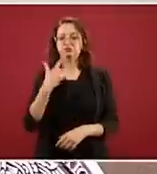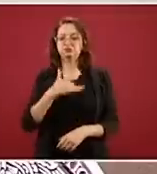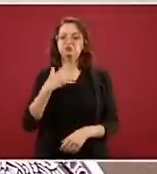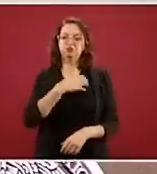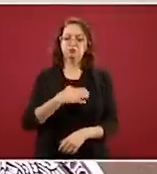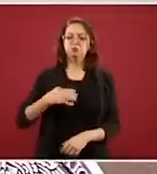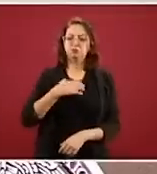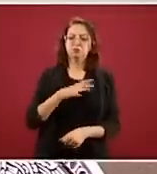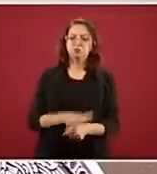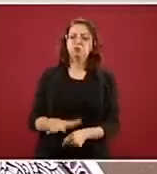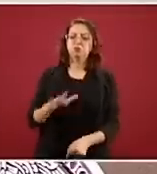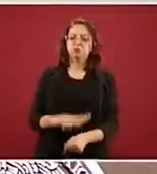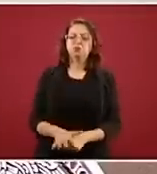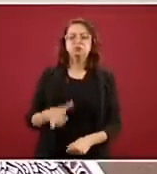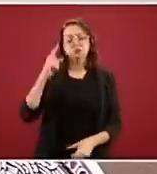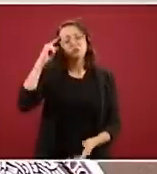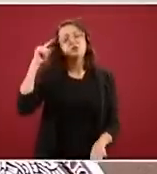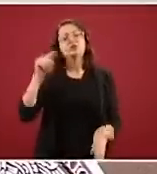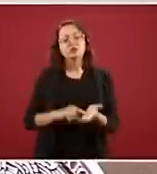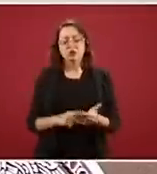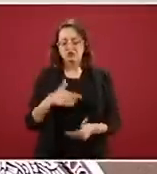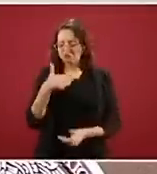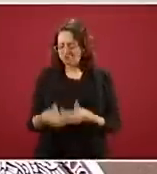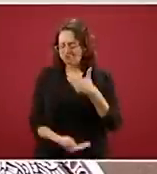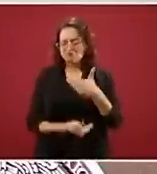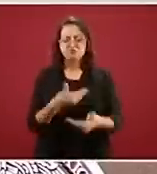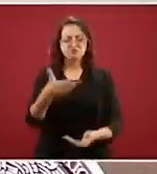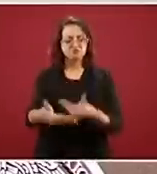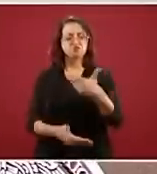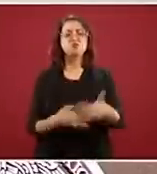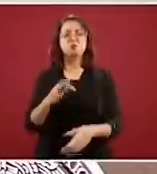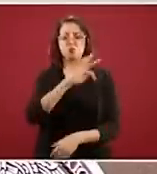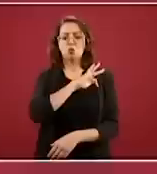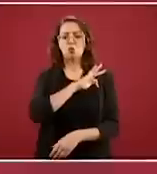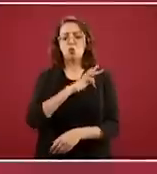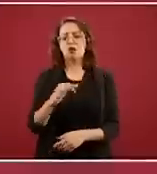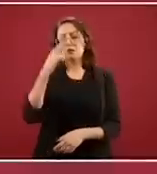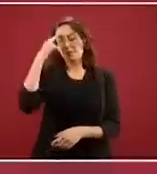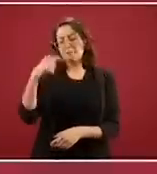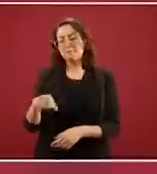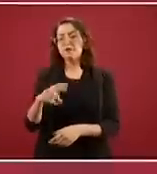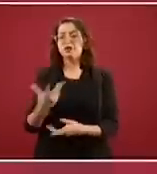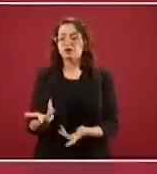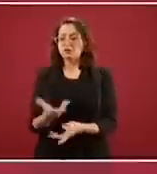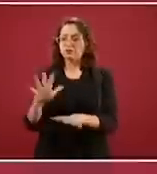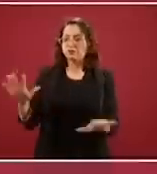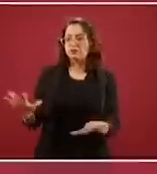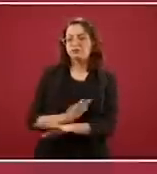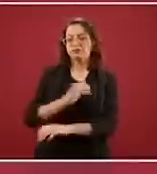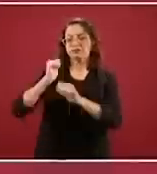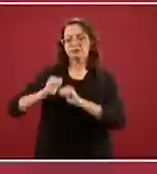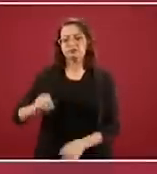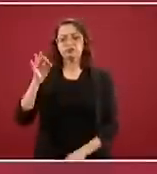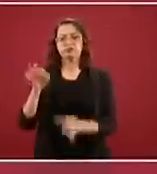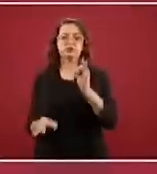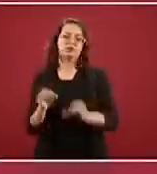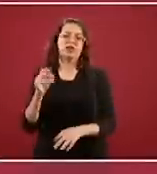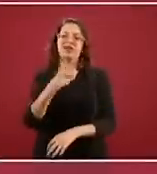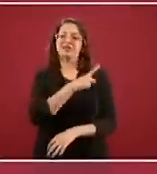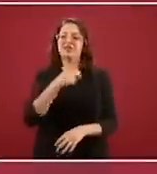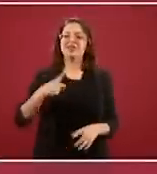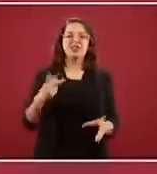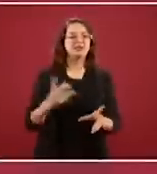satisfecho con eso. Creo que se va a avanzar mucho en la renovación del Poder Judicial, porque tiene que ser todo,